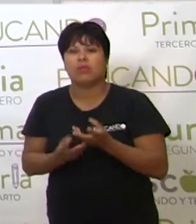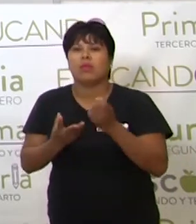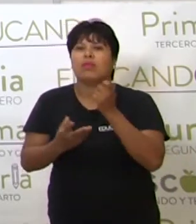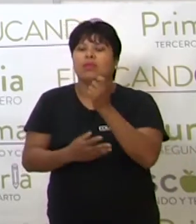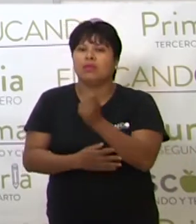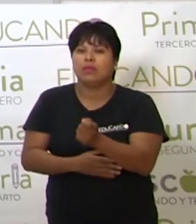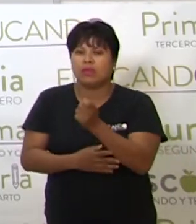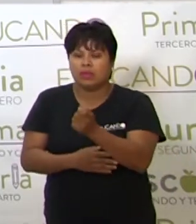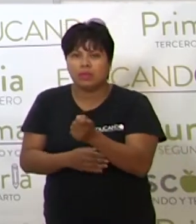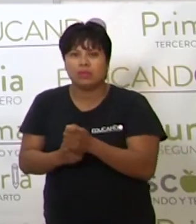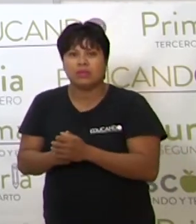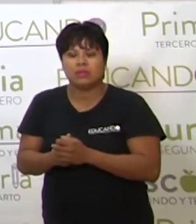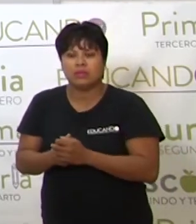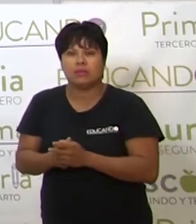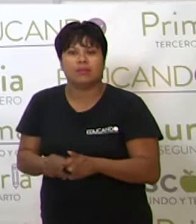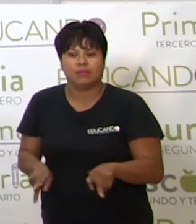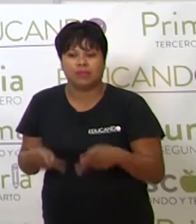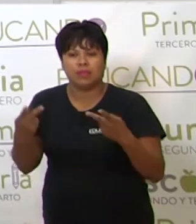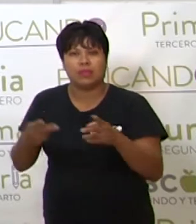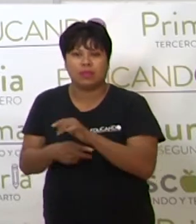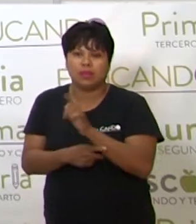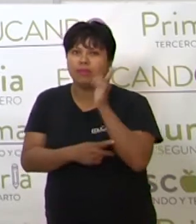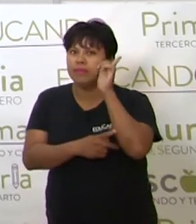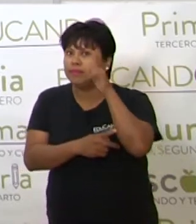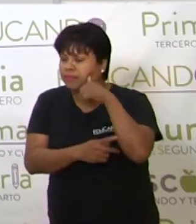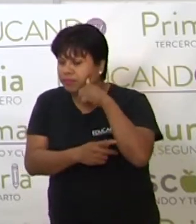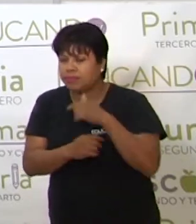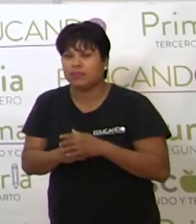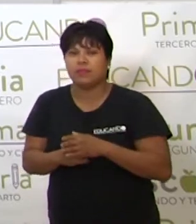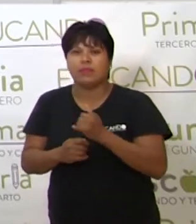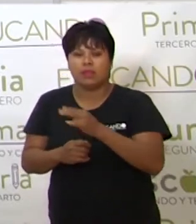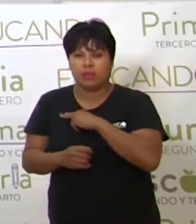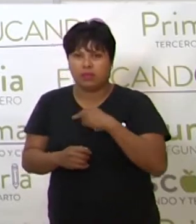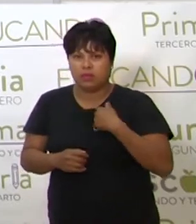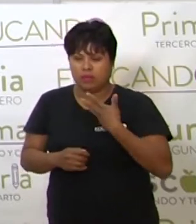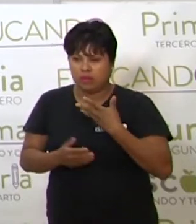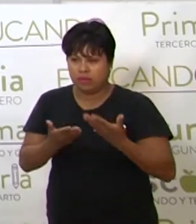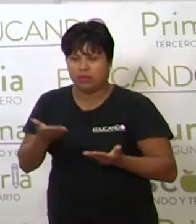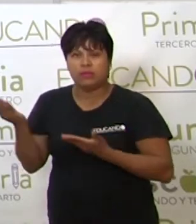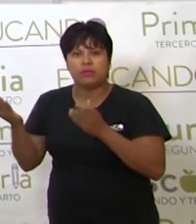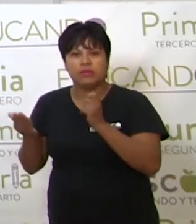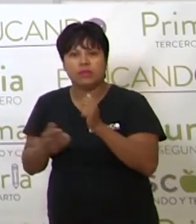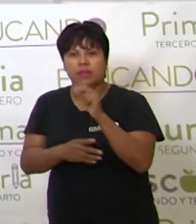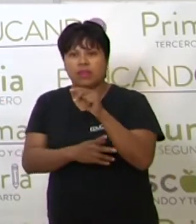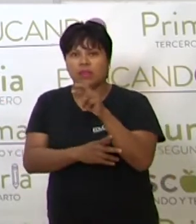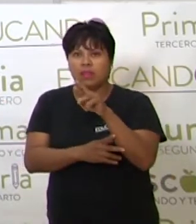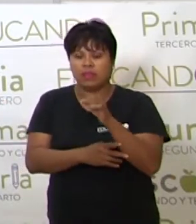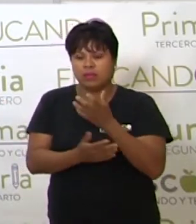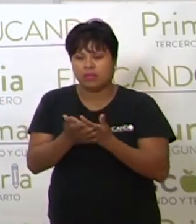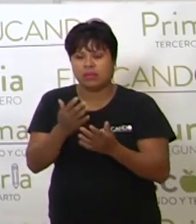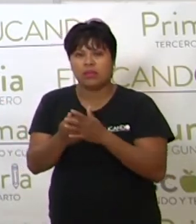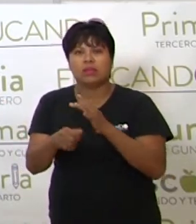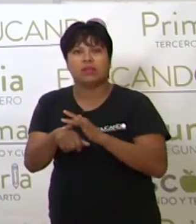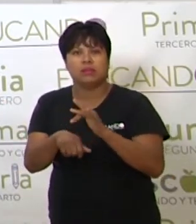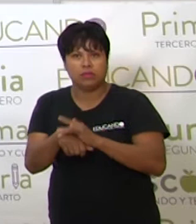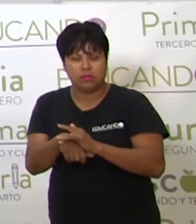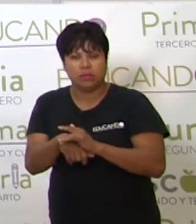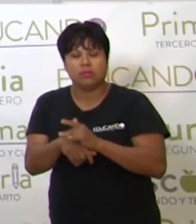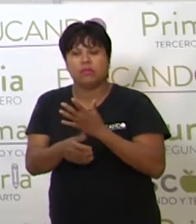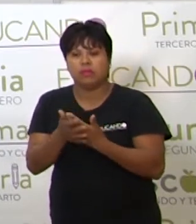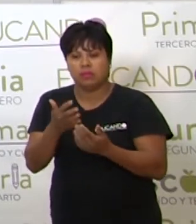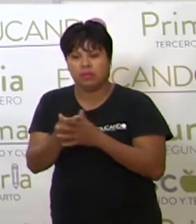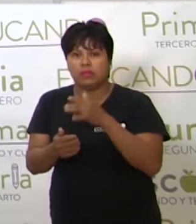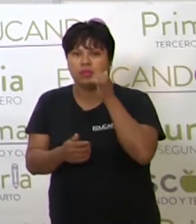que va a éste a vender al otro día entonces ahí lo tenemos el desafío es que el señor andrés produce que esos en su granja produce